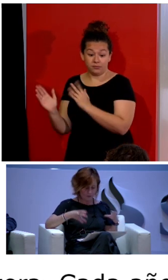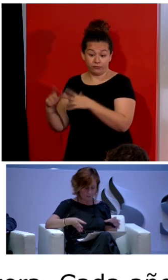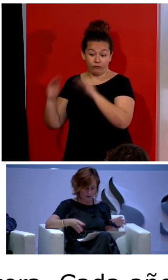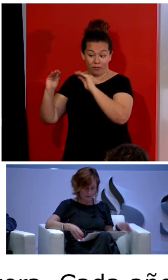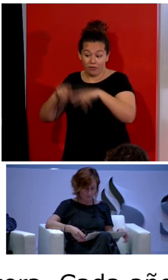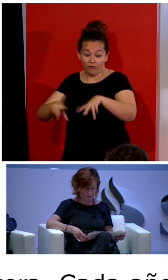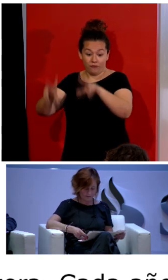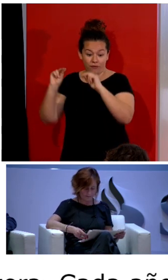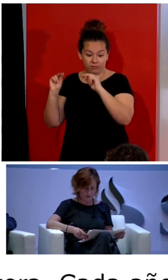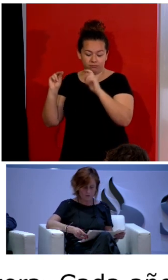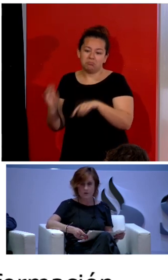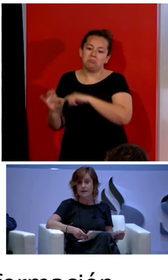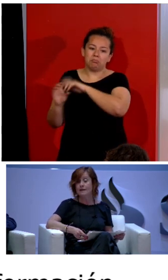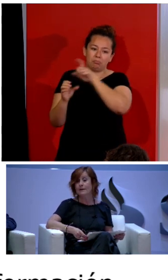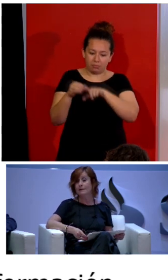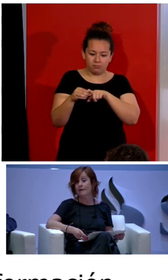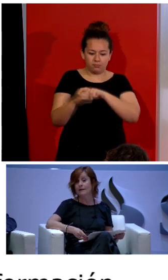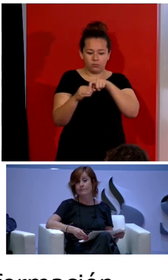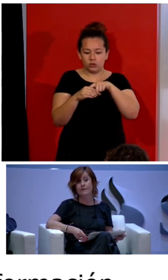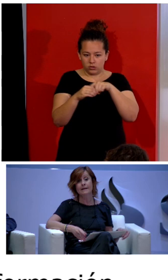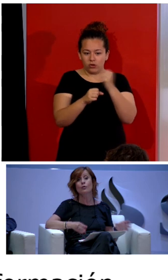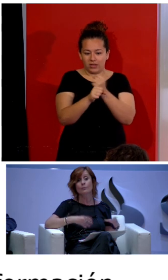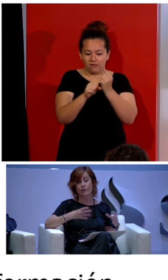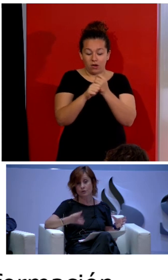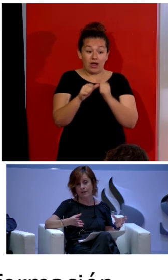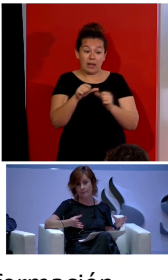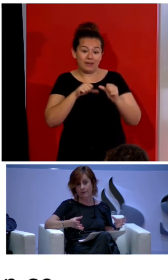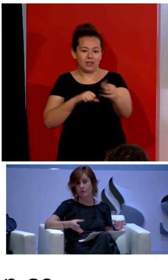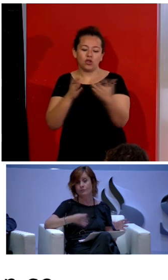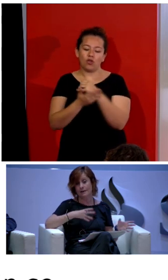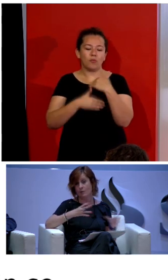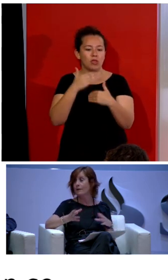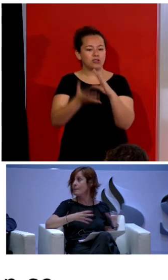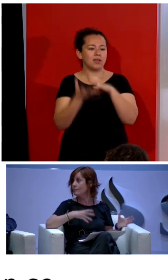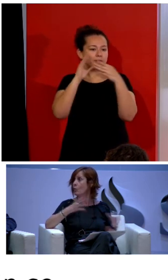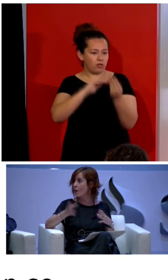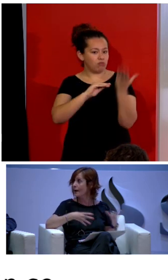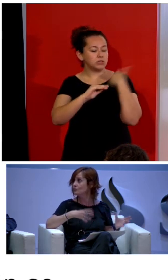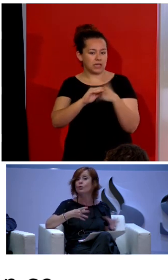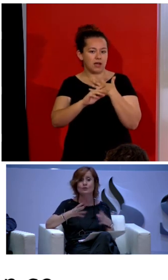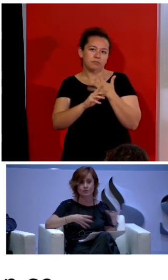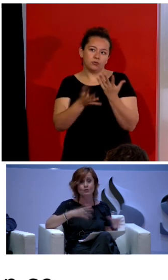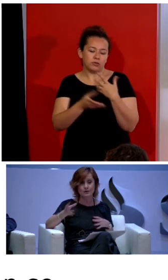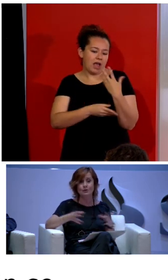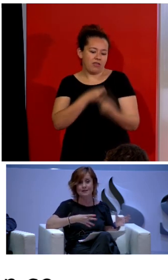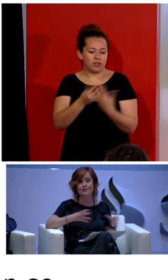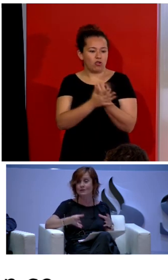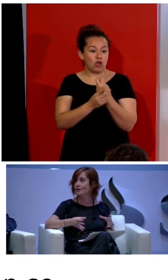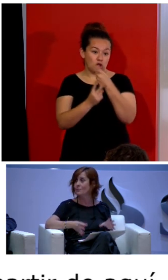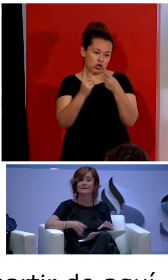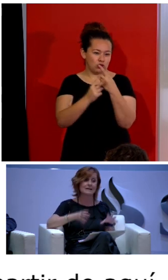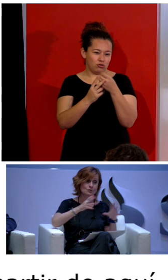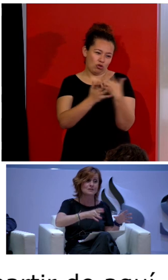se incorporan al puesto de trabajo y a partir de aquí viene todo el proceso de adaptación en la cual ya juegan todos estos dos actores que he